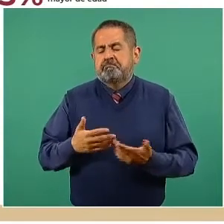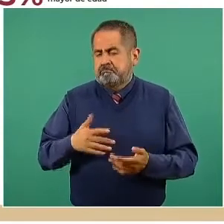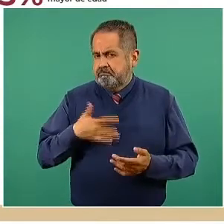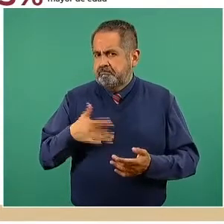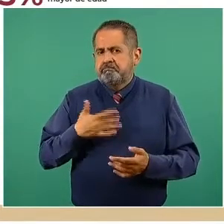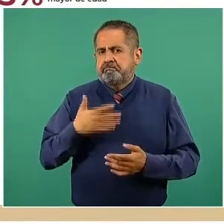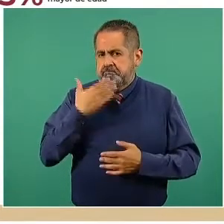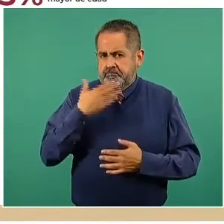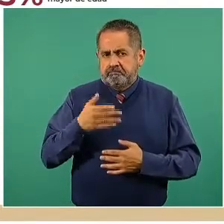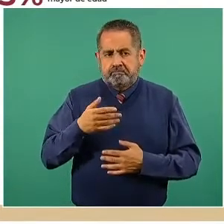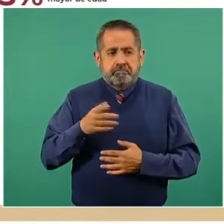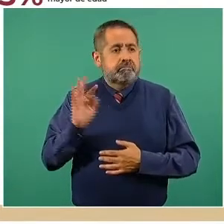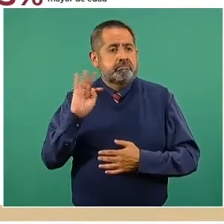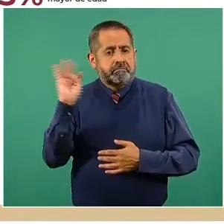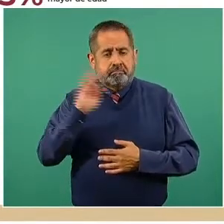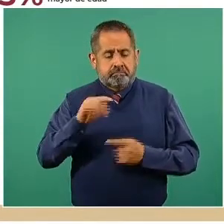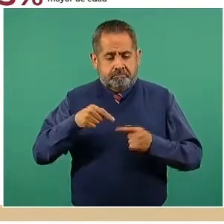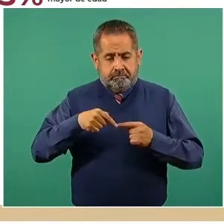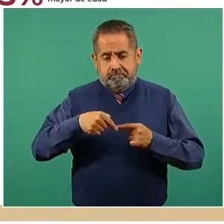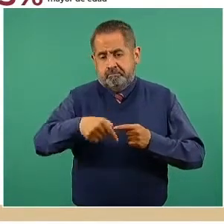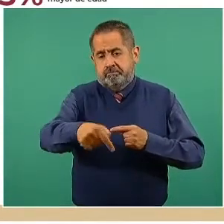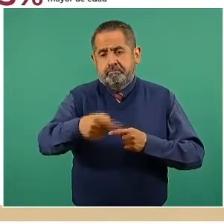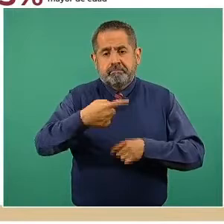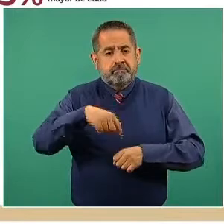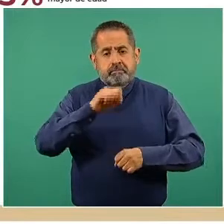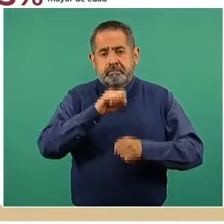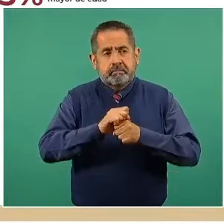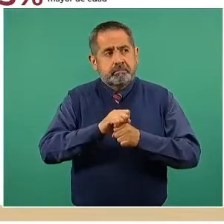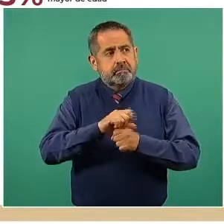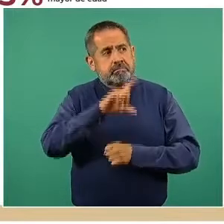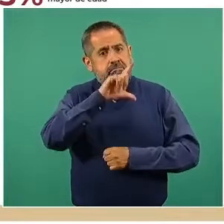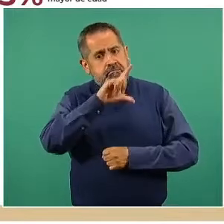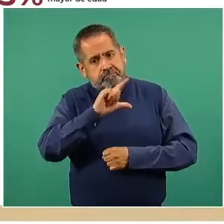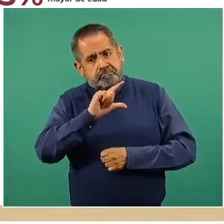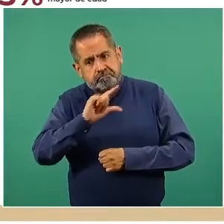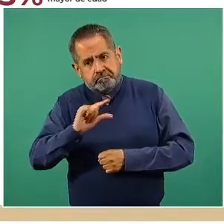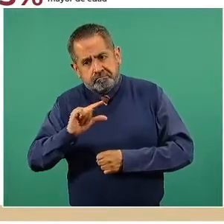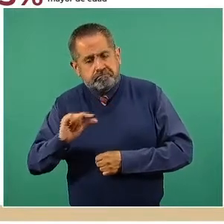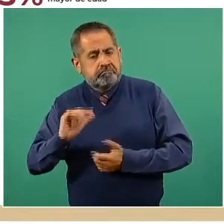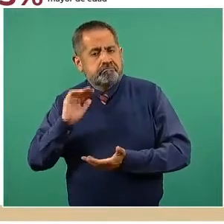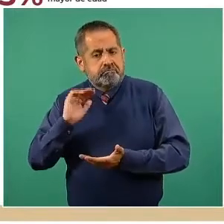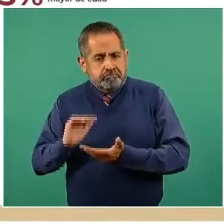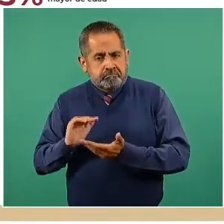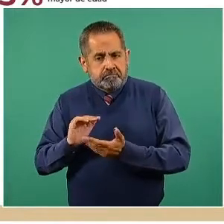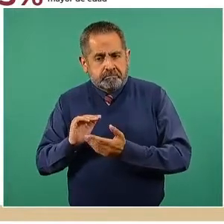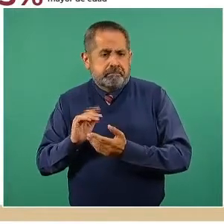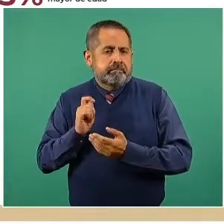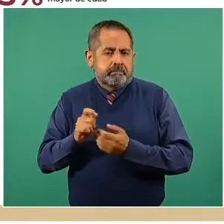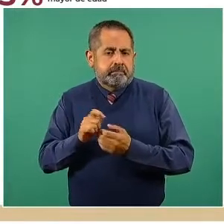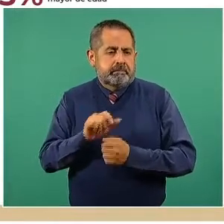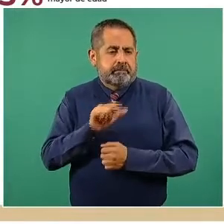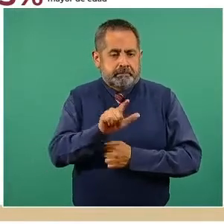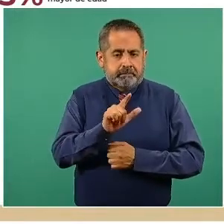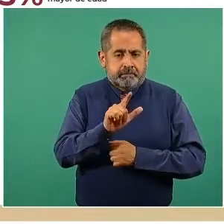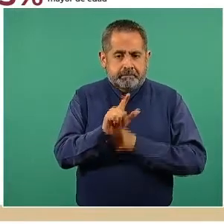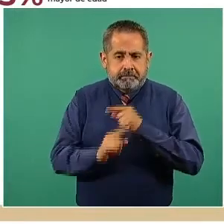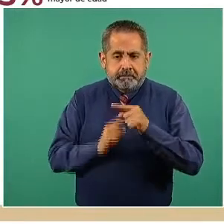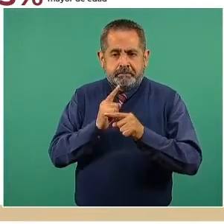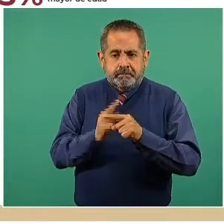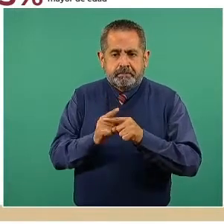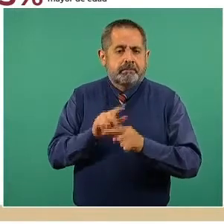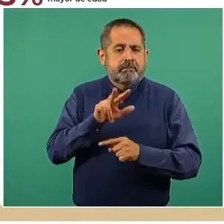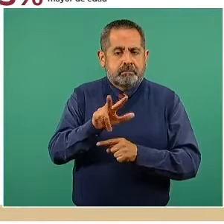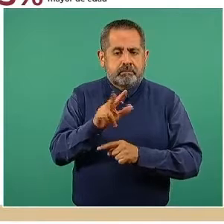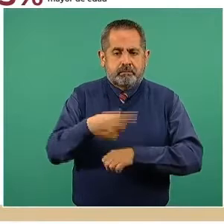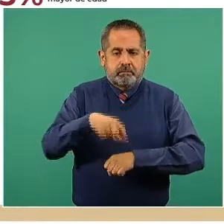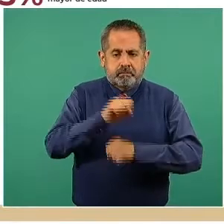de que la semana pueda cerrar con una tendencia descendente y por lo tanto sumarse a esas 17 semanas anteriores